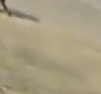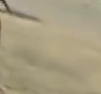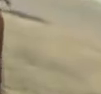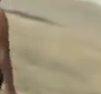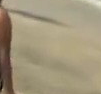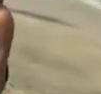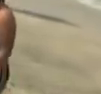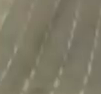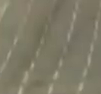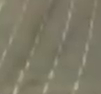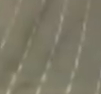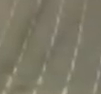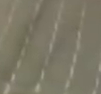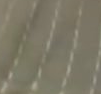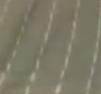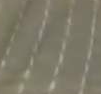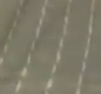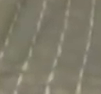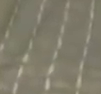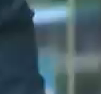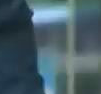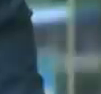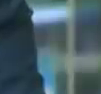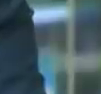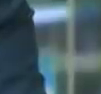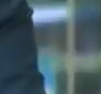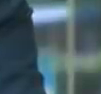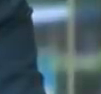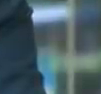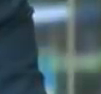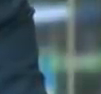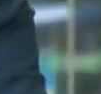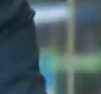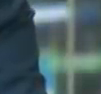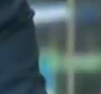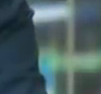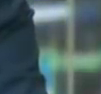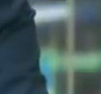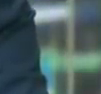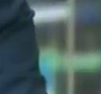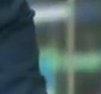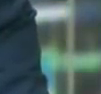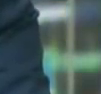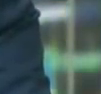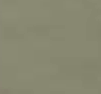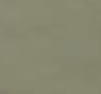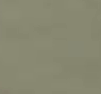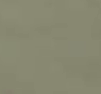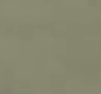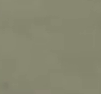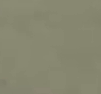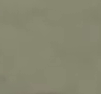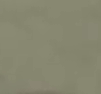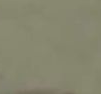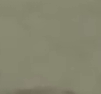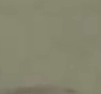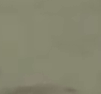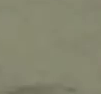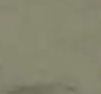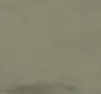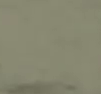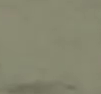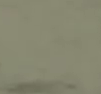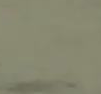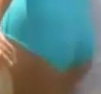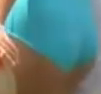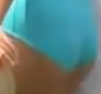Feriado de carnaval no se suspenderá. Así lo dispuso el COE Nacional, que además exhortó a los gobiernos autónomos descentralizados a